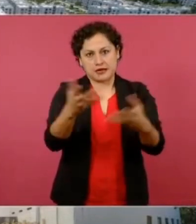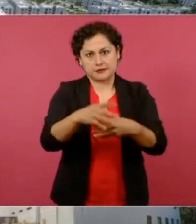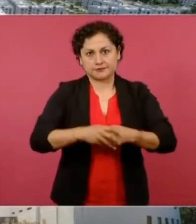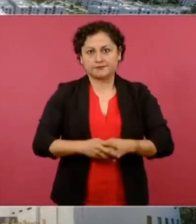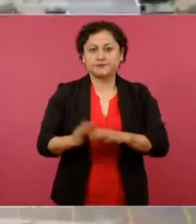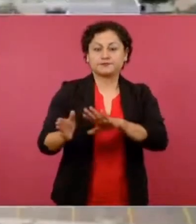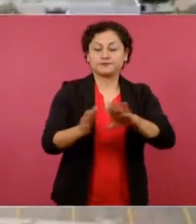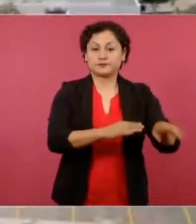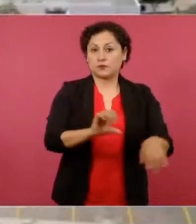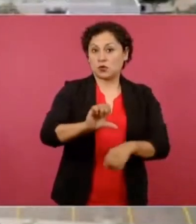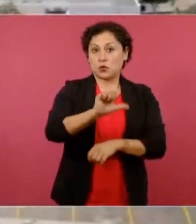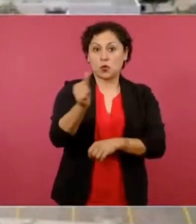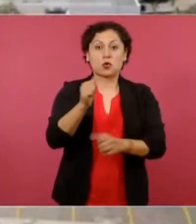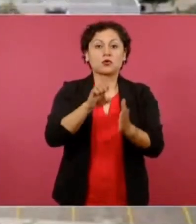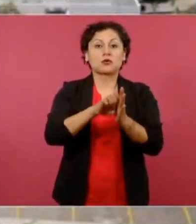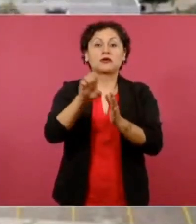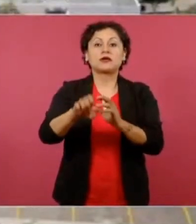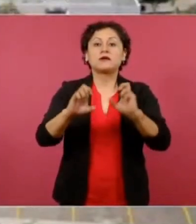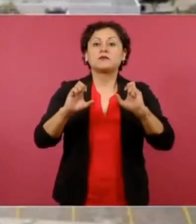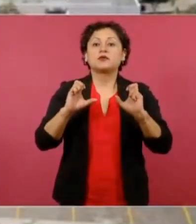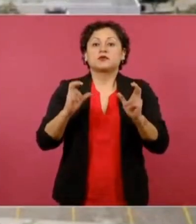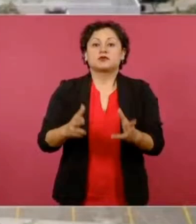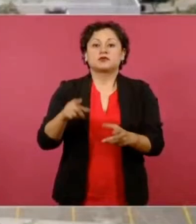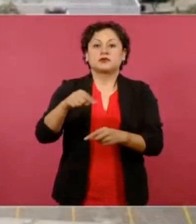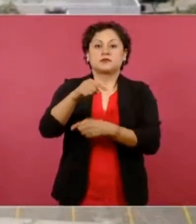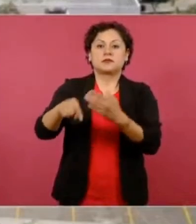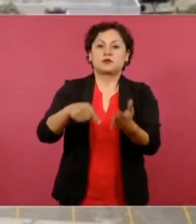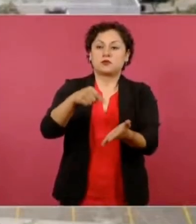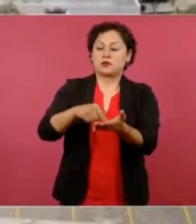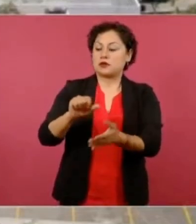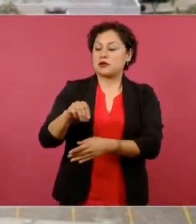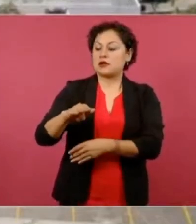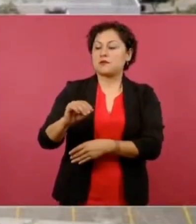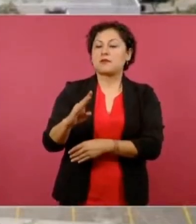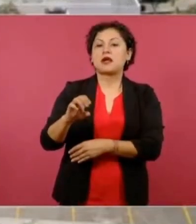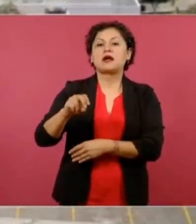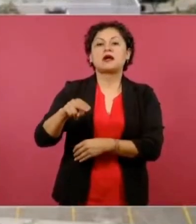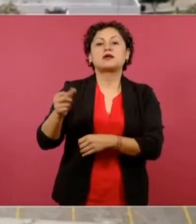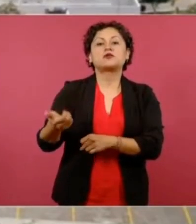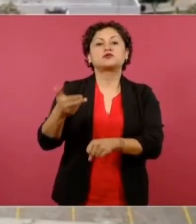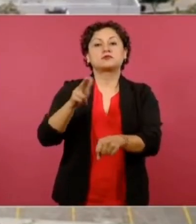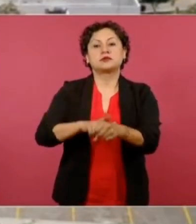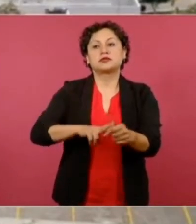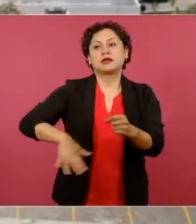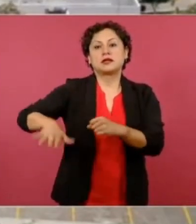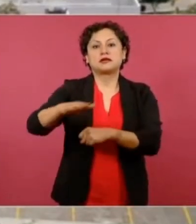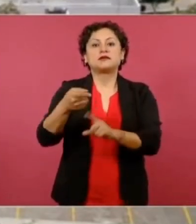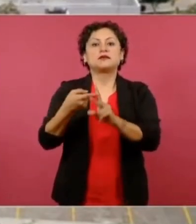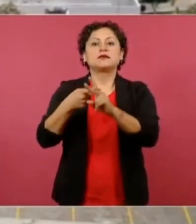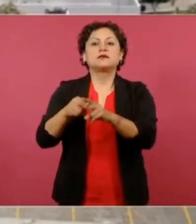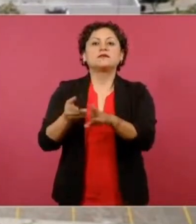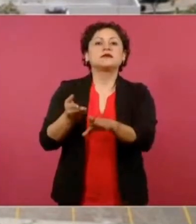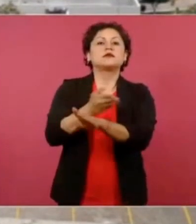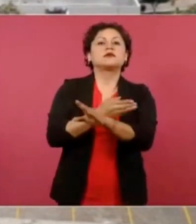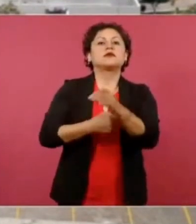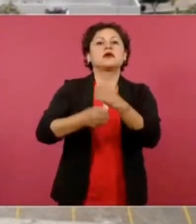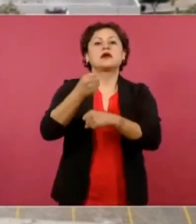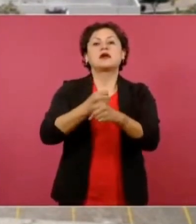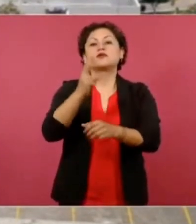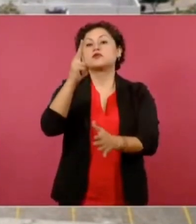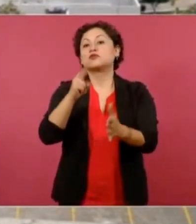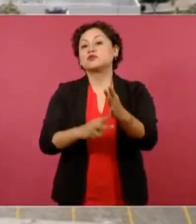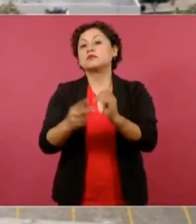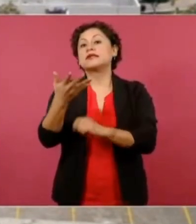en Chiapas, el Hospital Básico Comunitario de Amatán, que inició su construcción en el 2010, en el ya tan